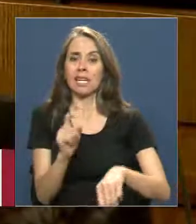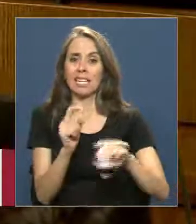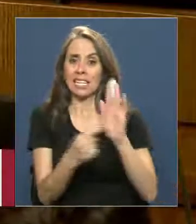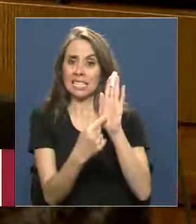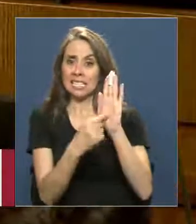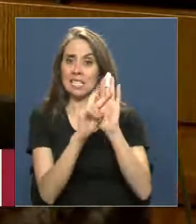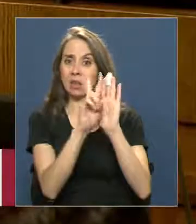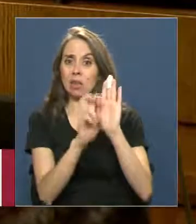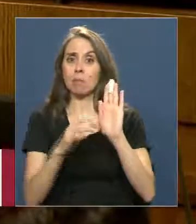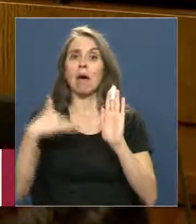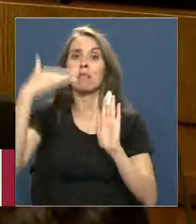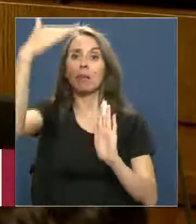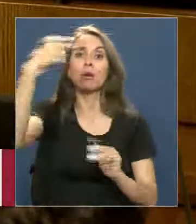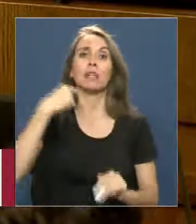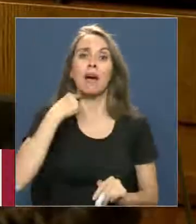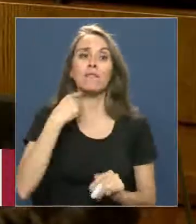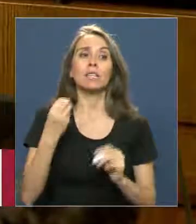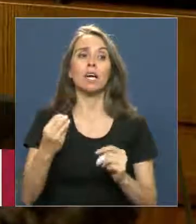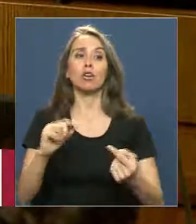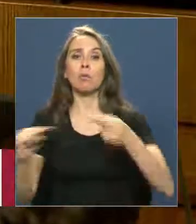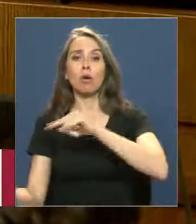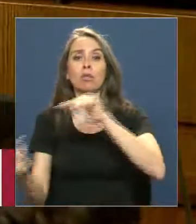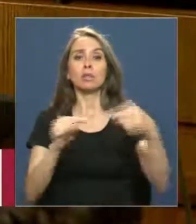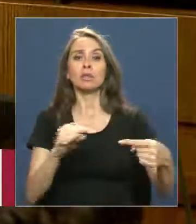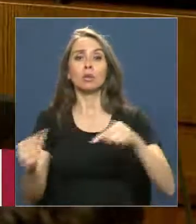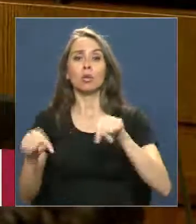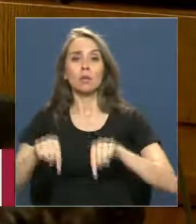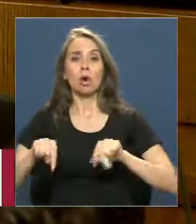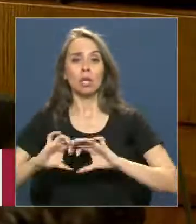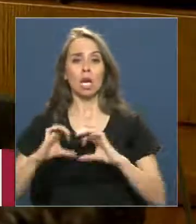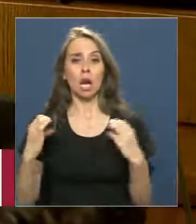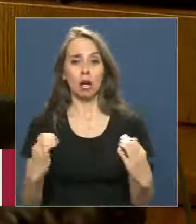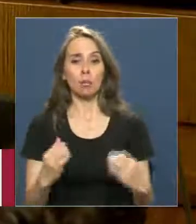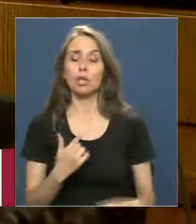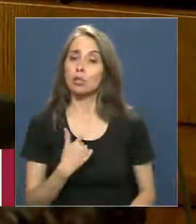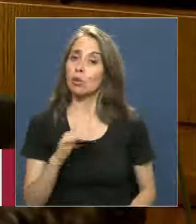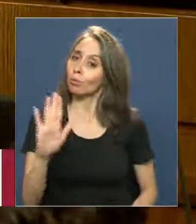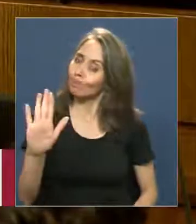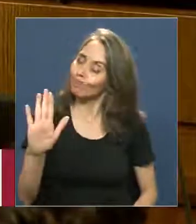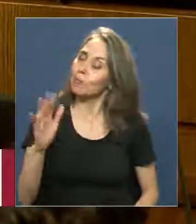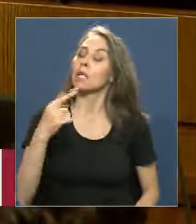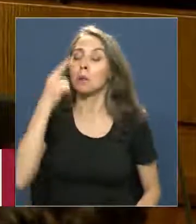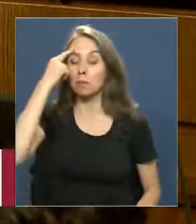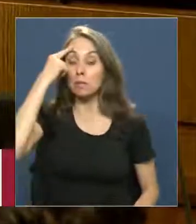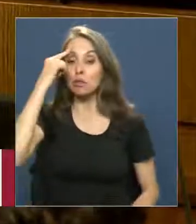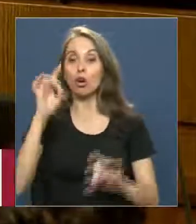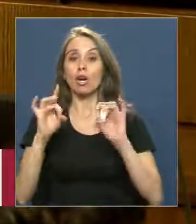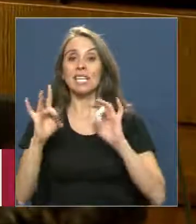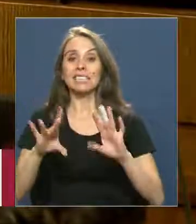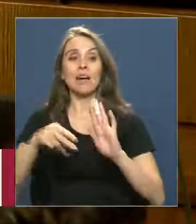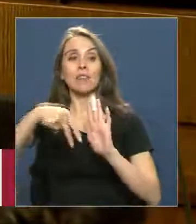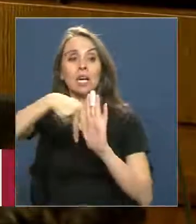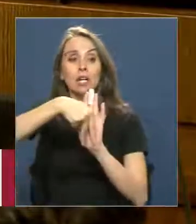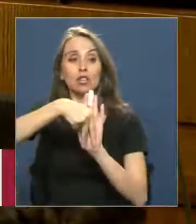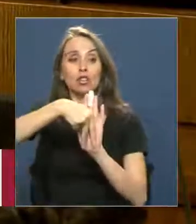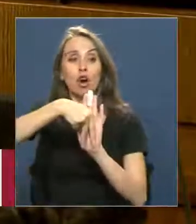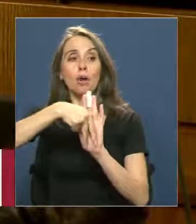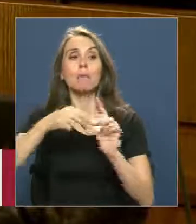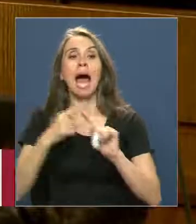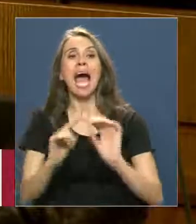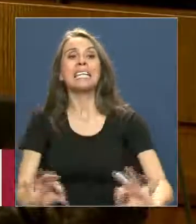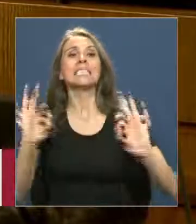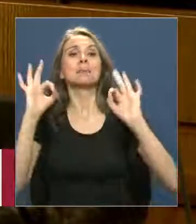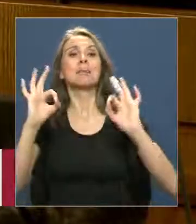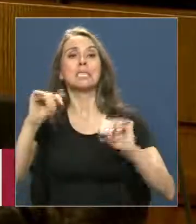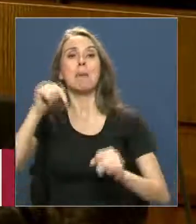afectar la forma de deliberar de esta corporación. Yo hubiera sido más partidario de poder establecer una norma excepcional